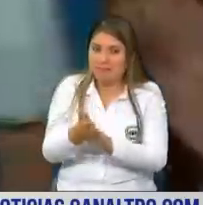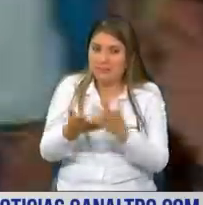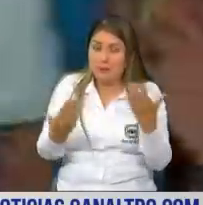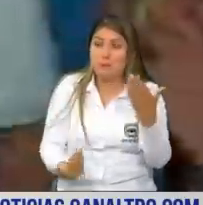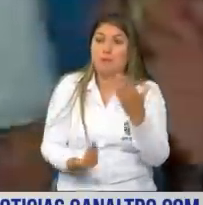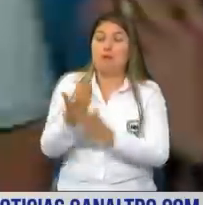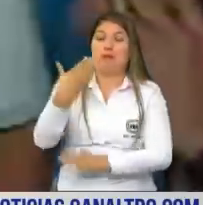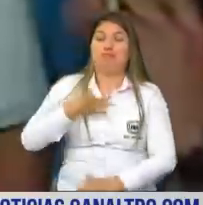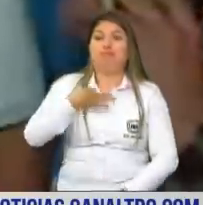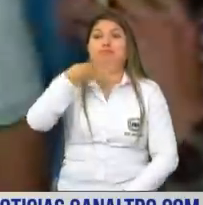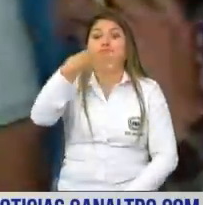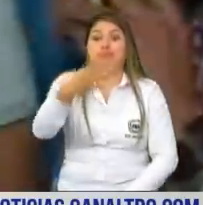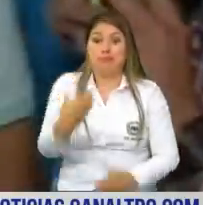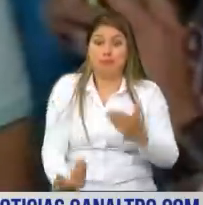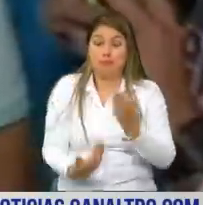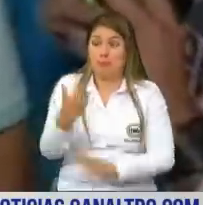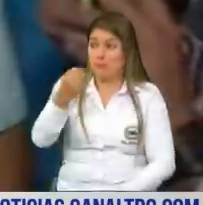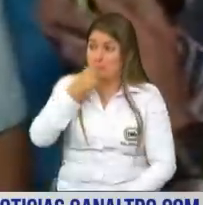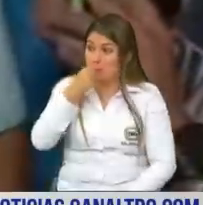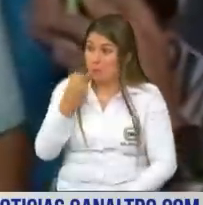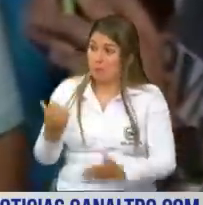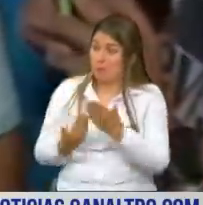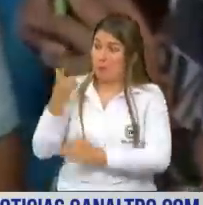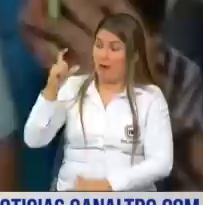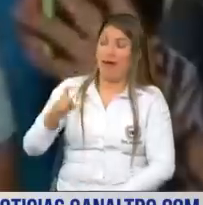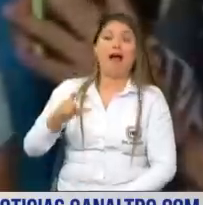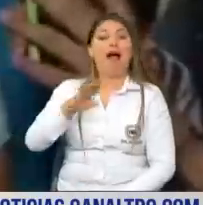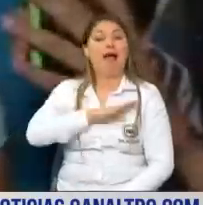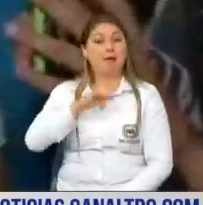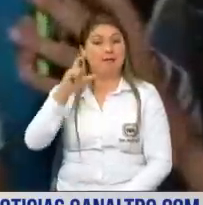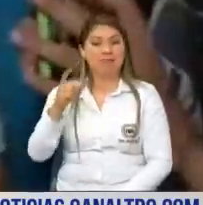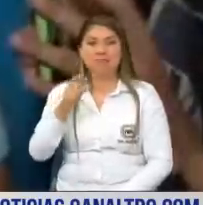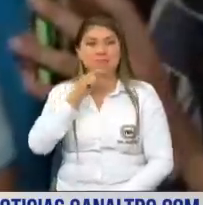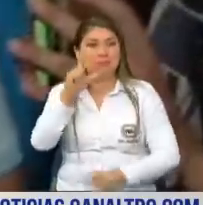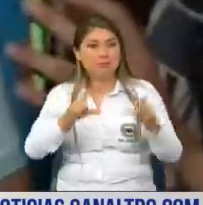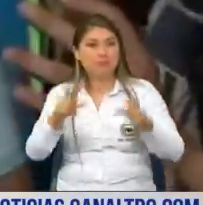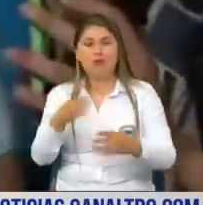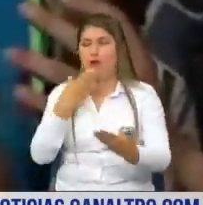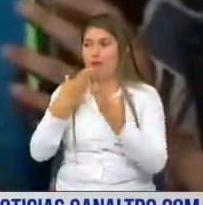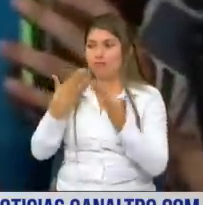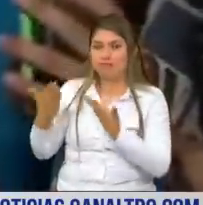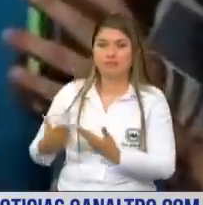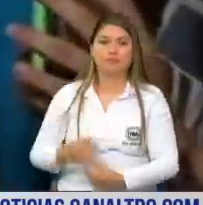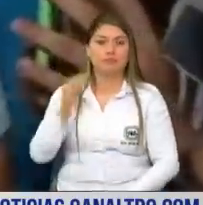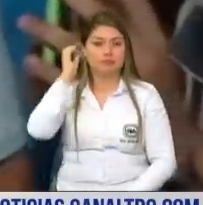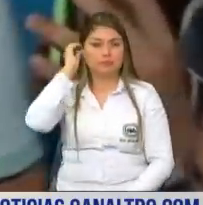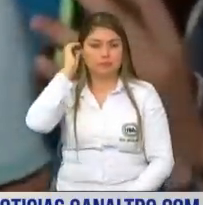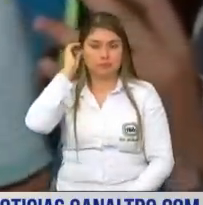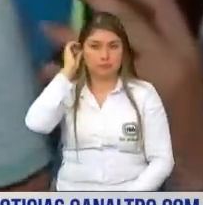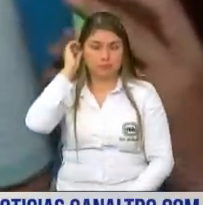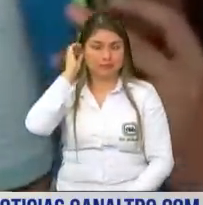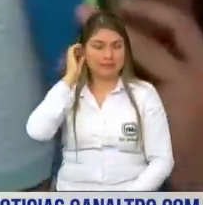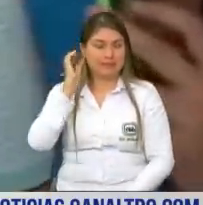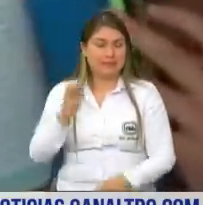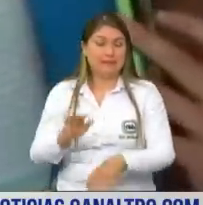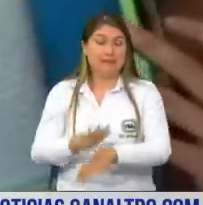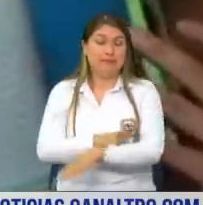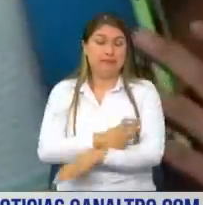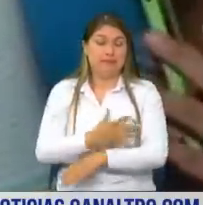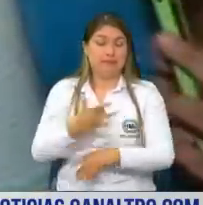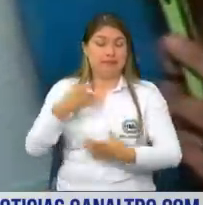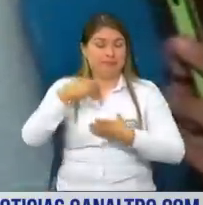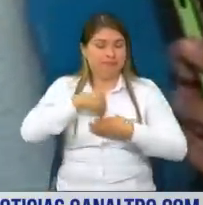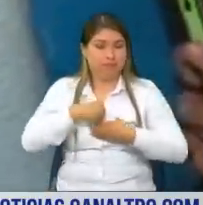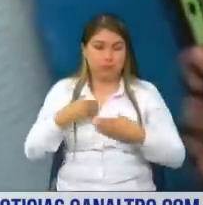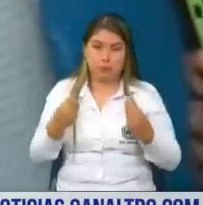esta nueva elección frente a esta nueva noticia al nuevo alcalde de cúcuta que decirle a todas esas personas que confiaron el 11 a muchos sentimientos encontrados